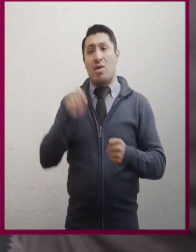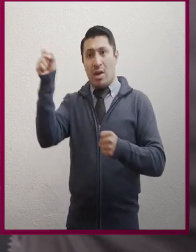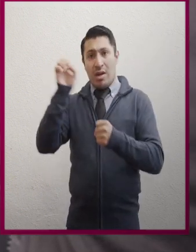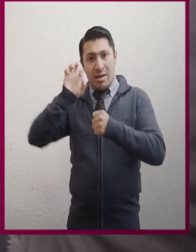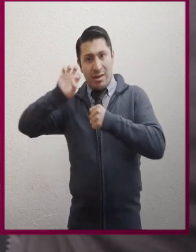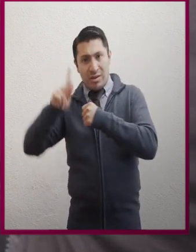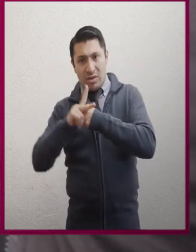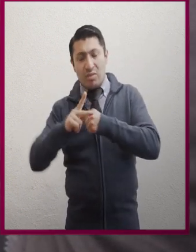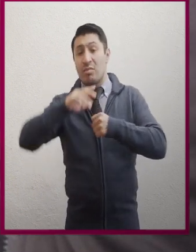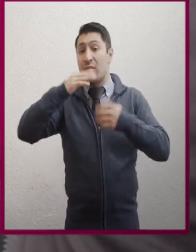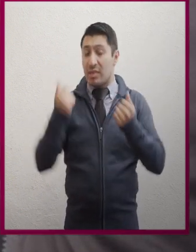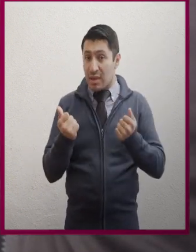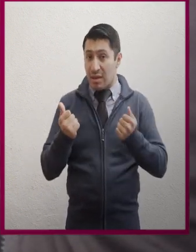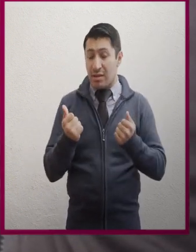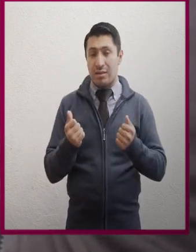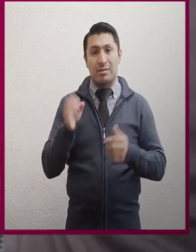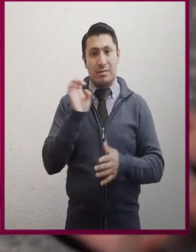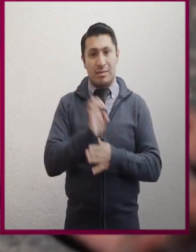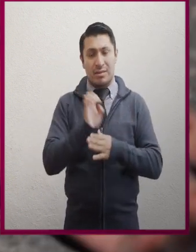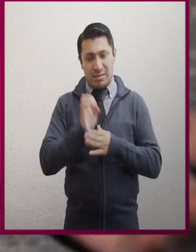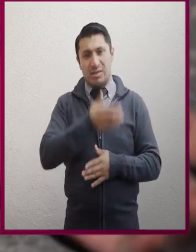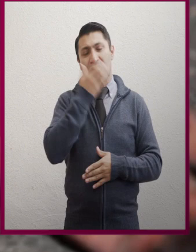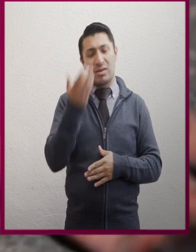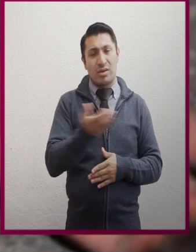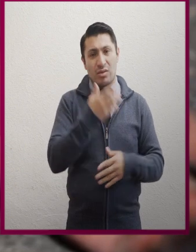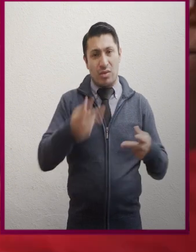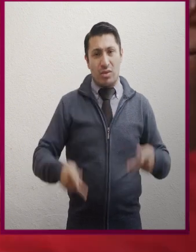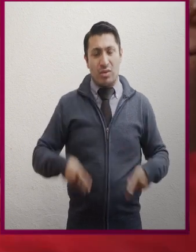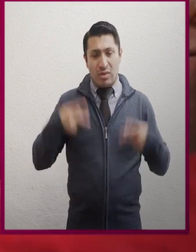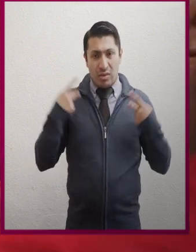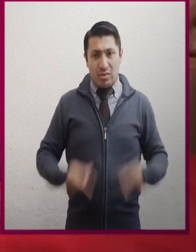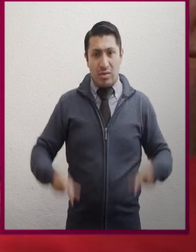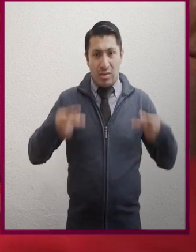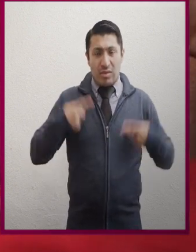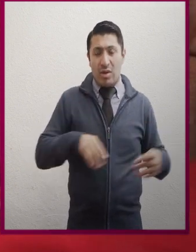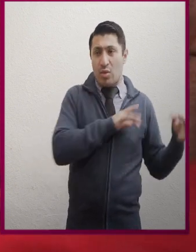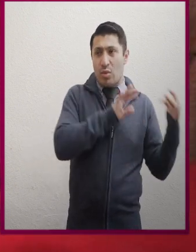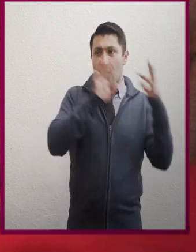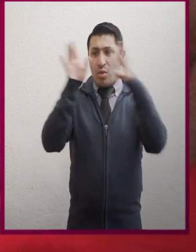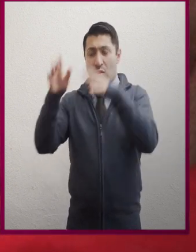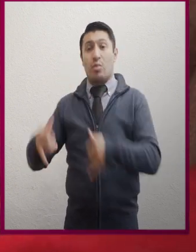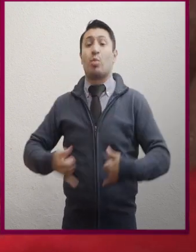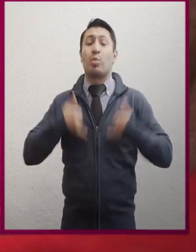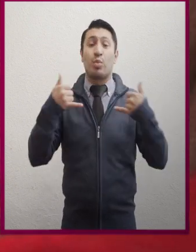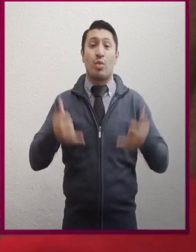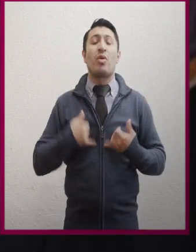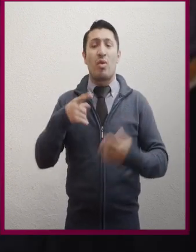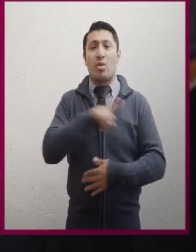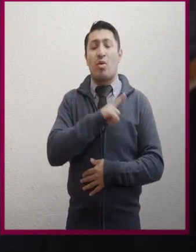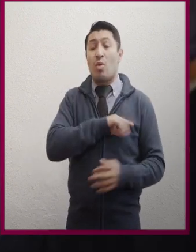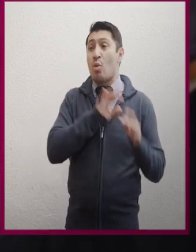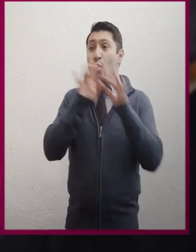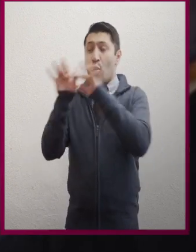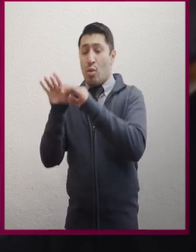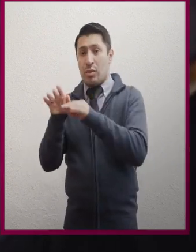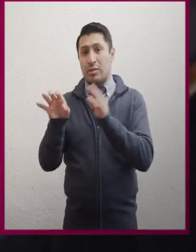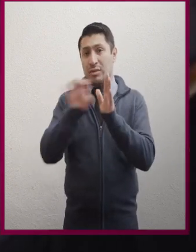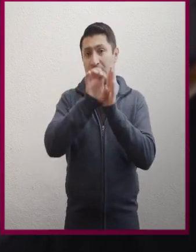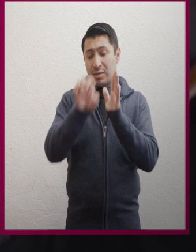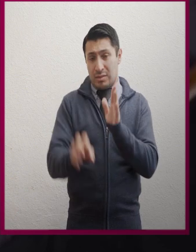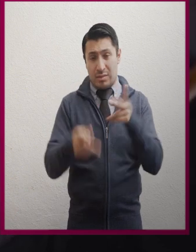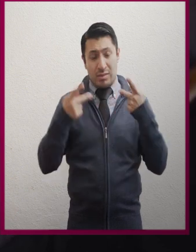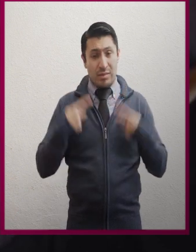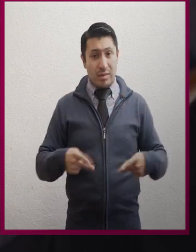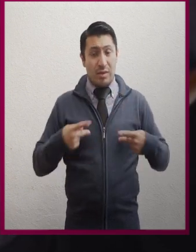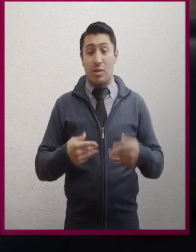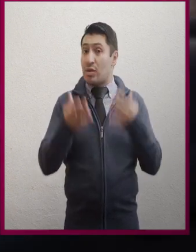muy jóvenes y hayan llegado al continente solos. En el caso de los refugiados, la mayoría no cuenta con un permiso de residencia